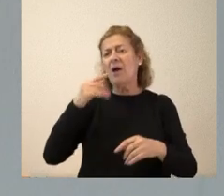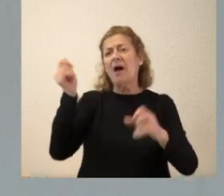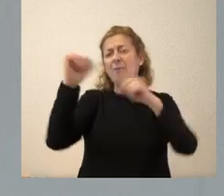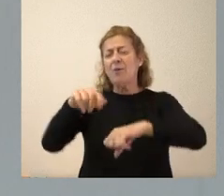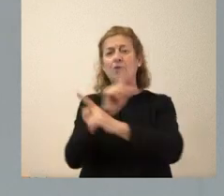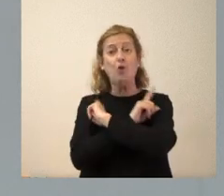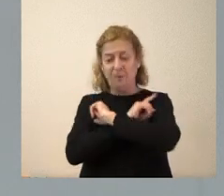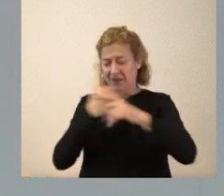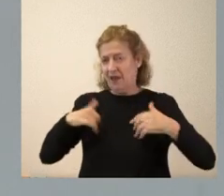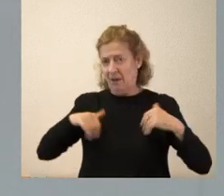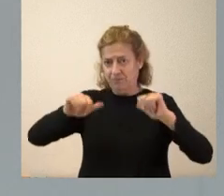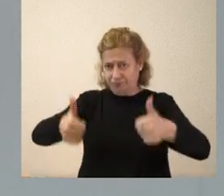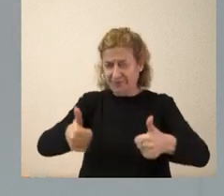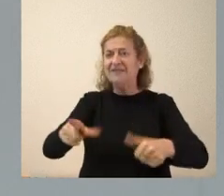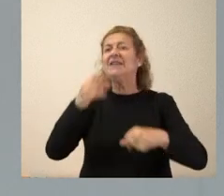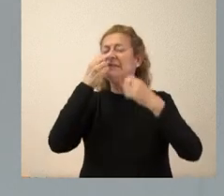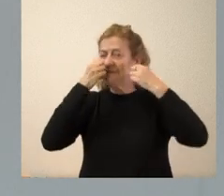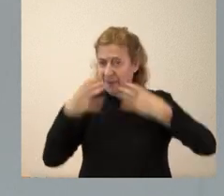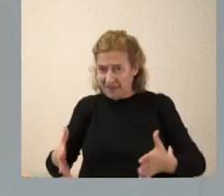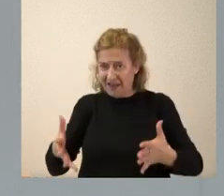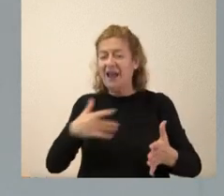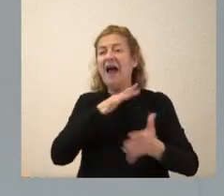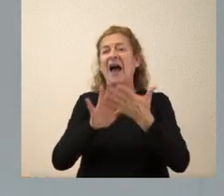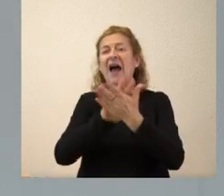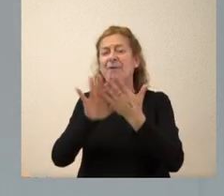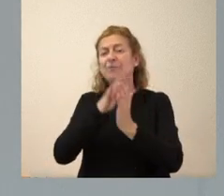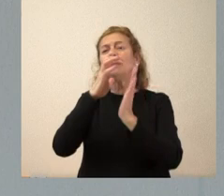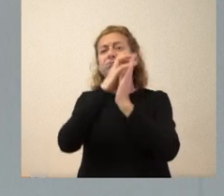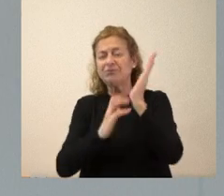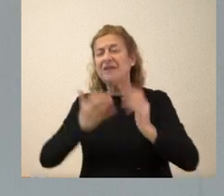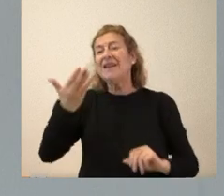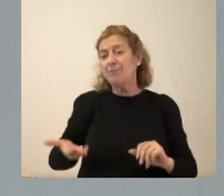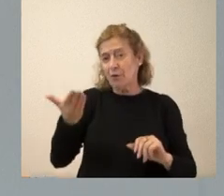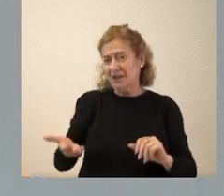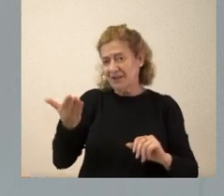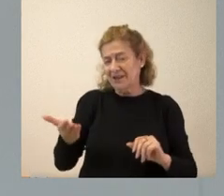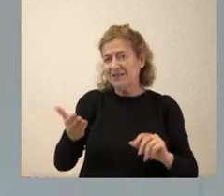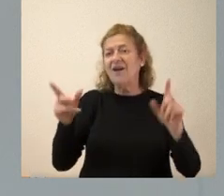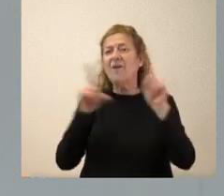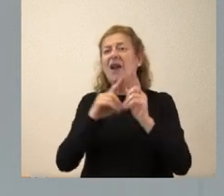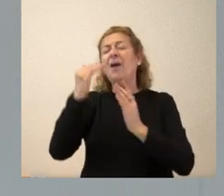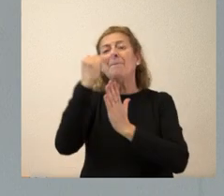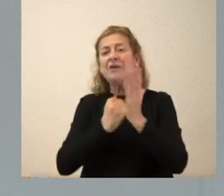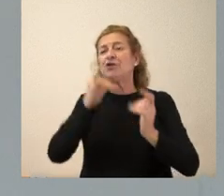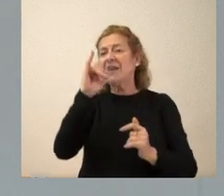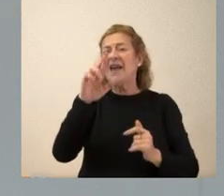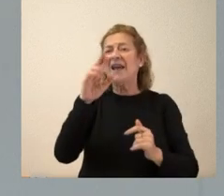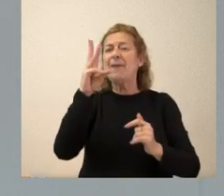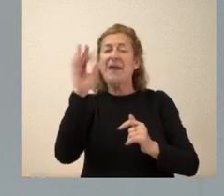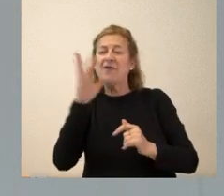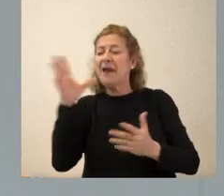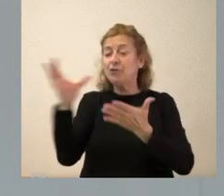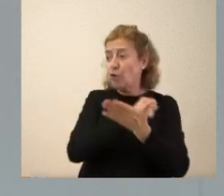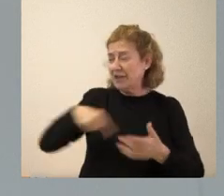ya ha entrado en vigor que es eficaz estamos hablando de muy importantes como es la bajada del irpf para todos los